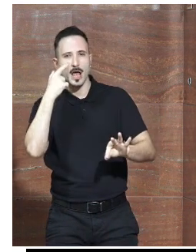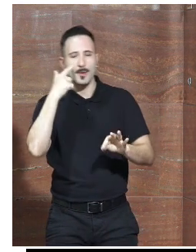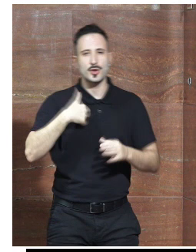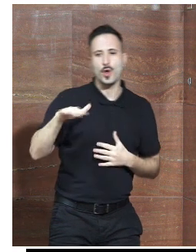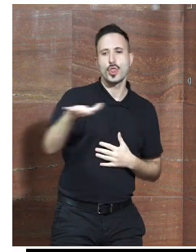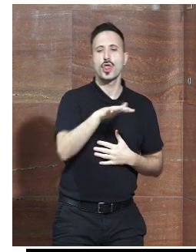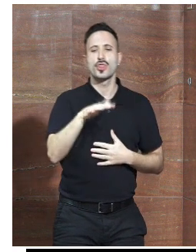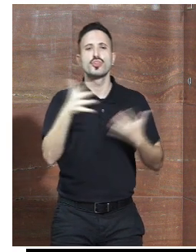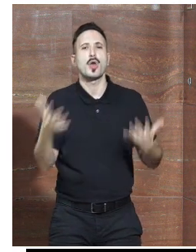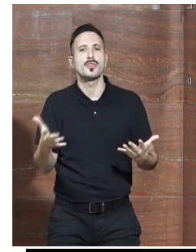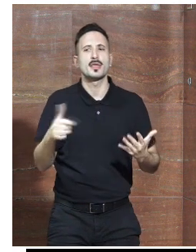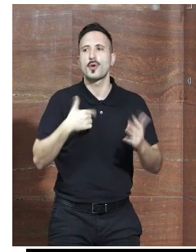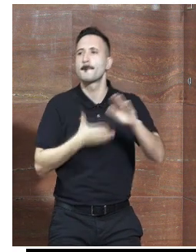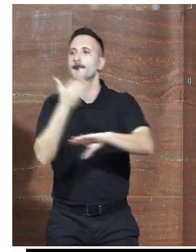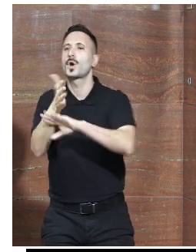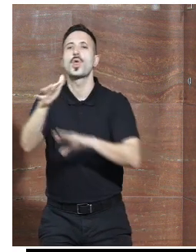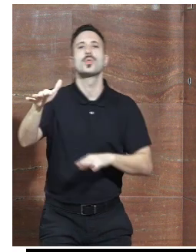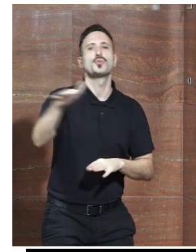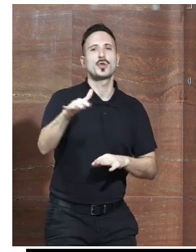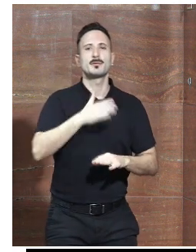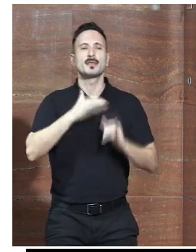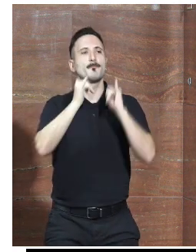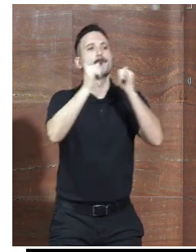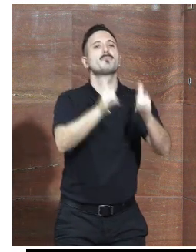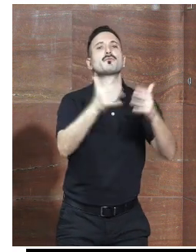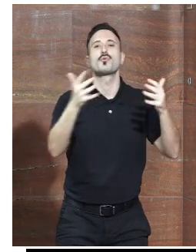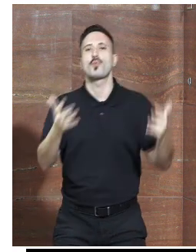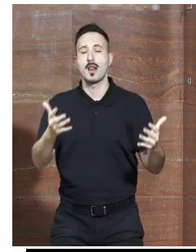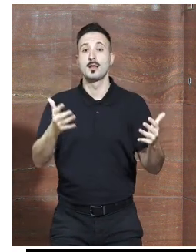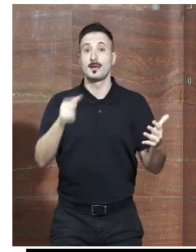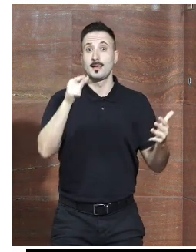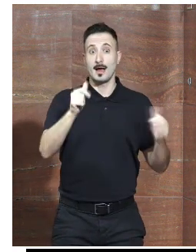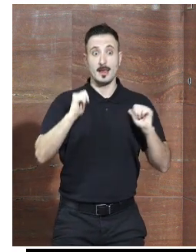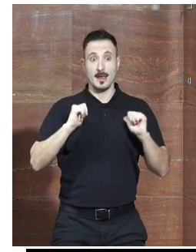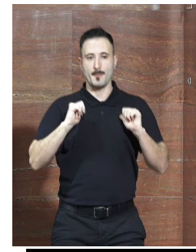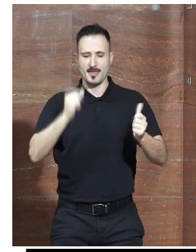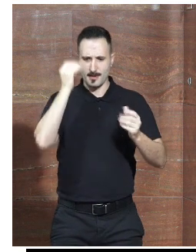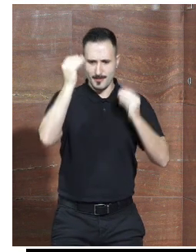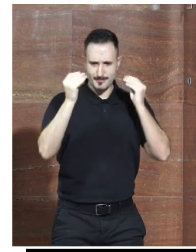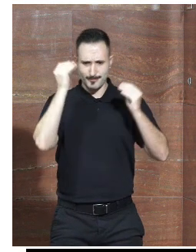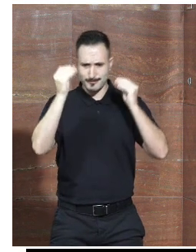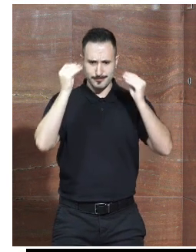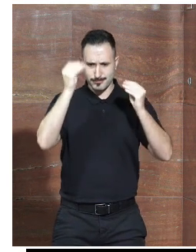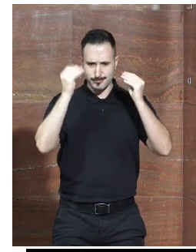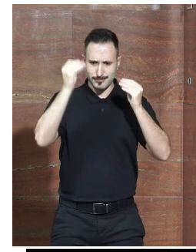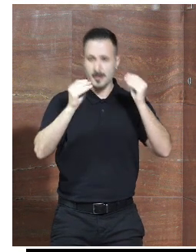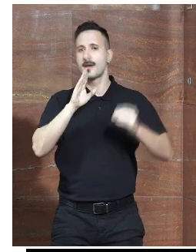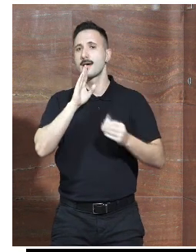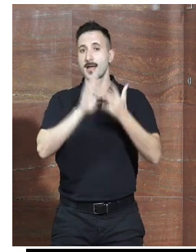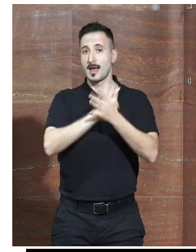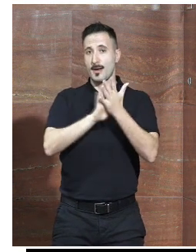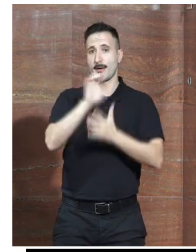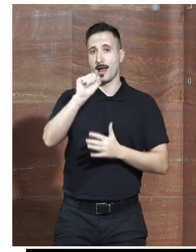estamos ubicados, hacia dónde tenemos que ir, cuál es nuestro destino. Claro, ahí empiezan a formularse todas las preguntas que comentaba Álvaro, ¿no?